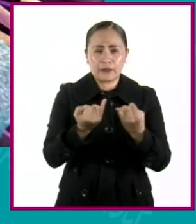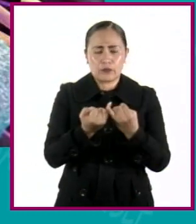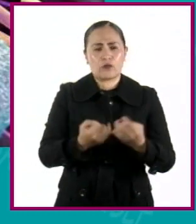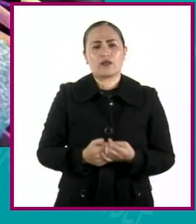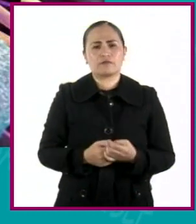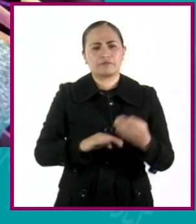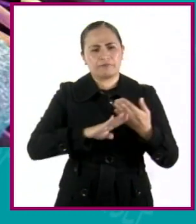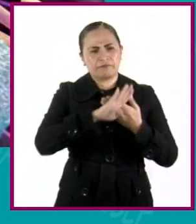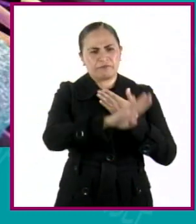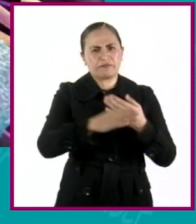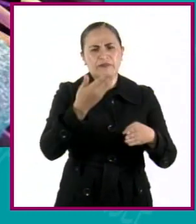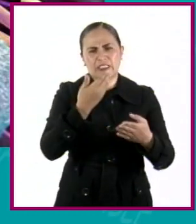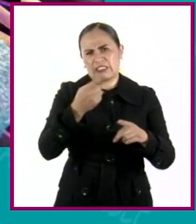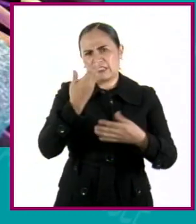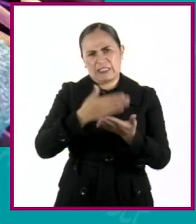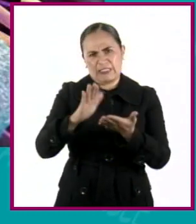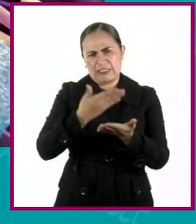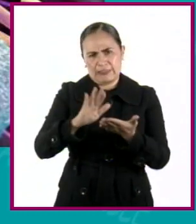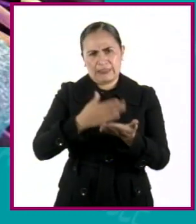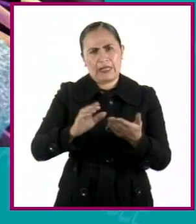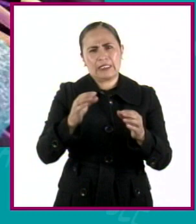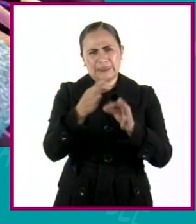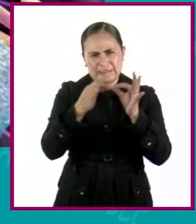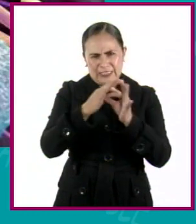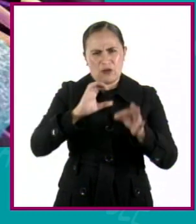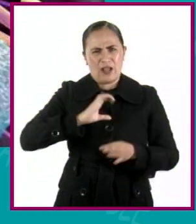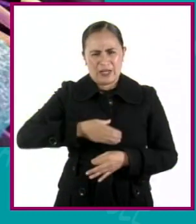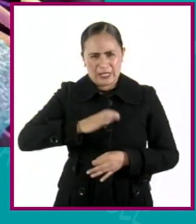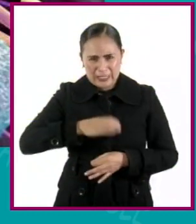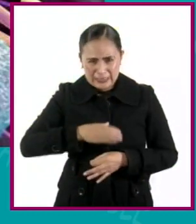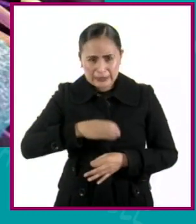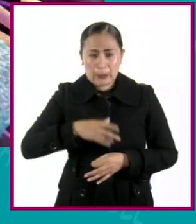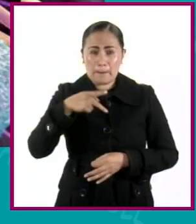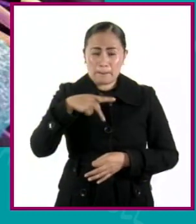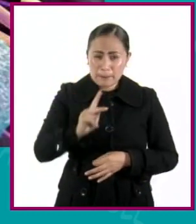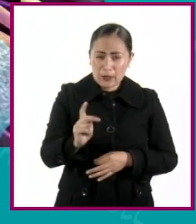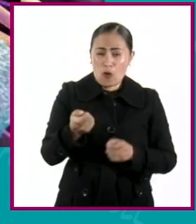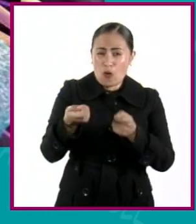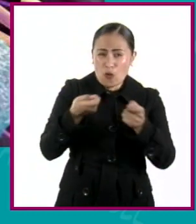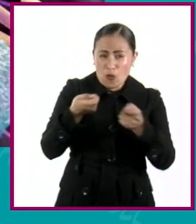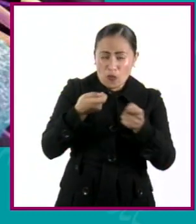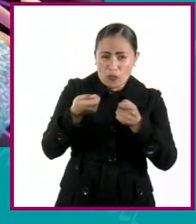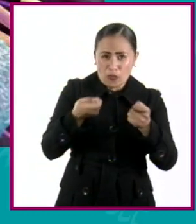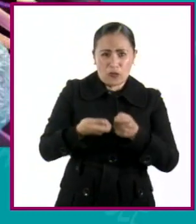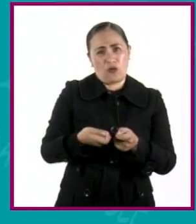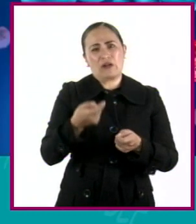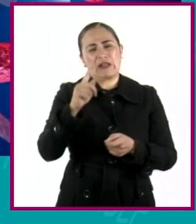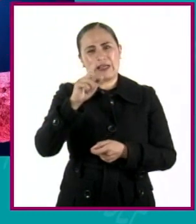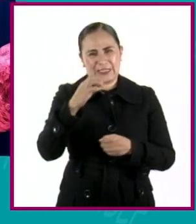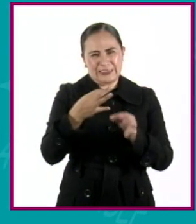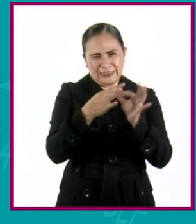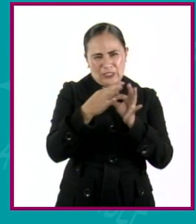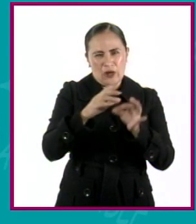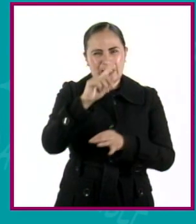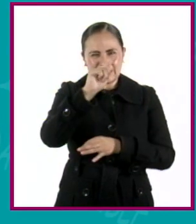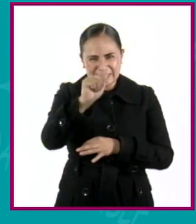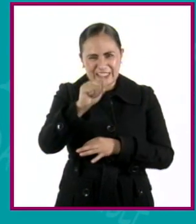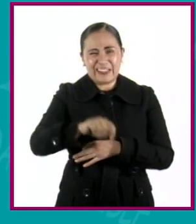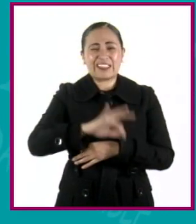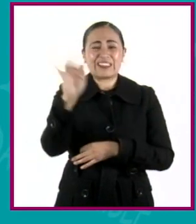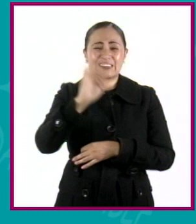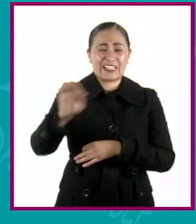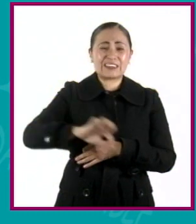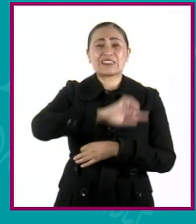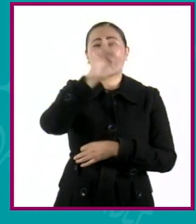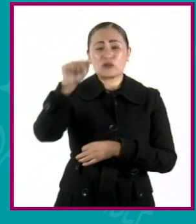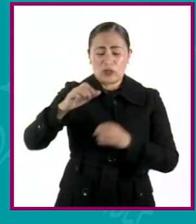de eliminar células cancerosas. Cualquier error en el control de estas células T pueden dar lugar a respuestas autoinmunes dañinas